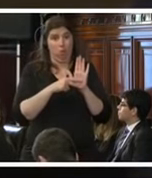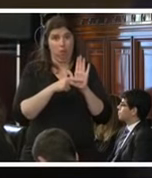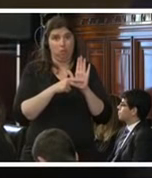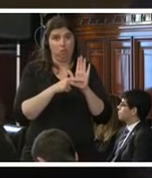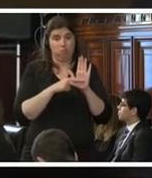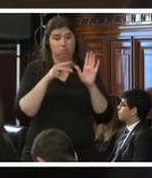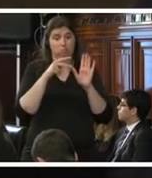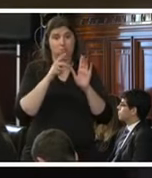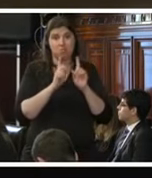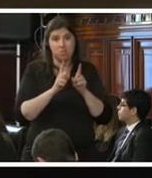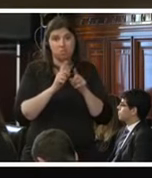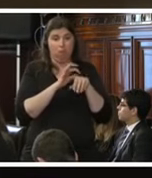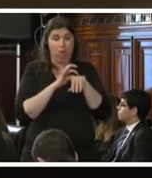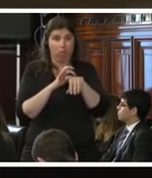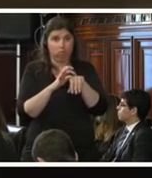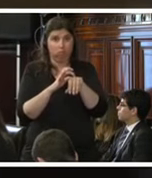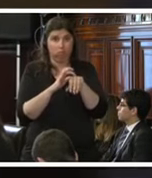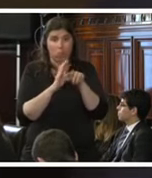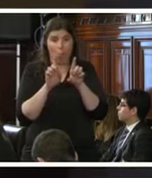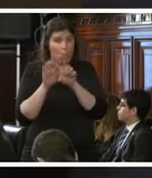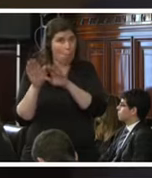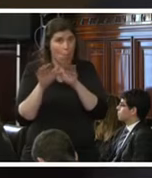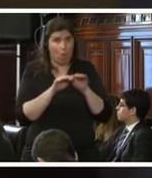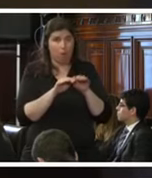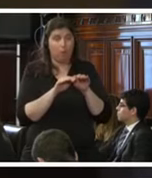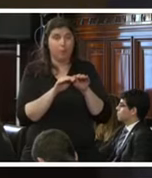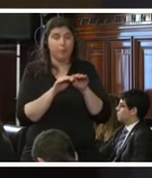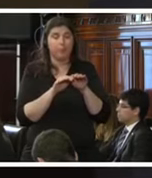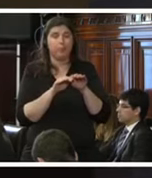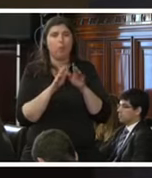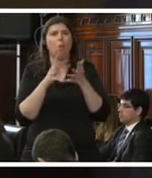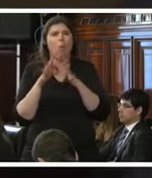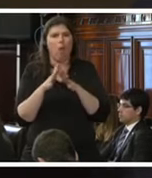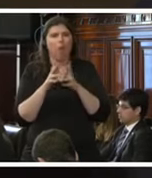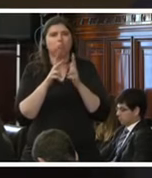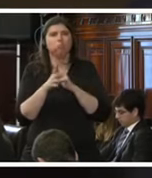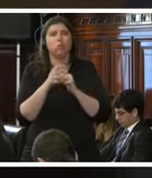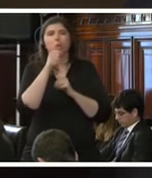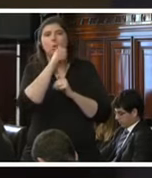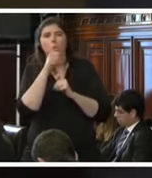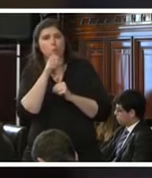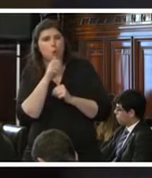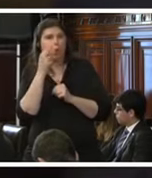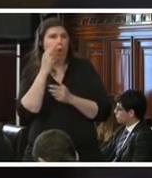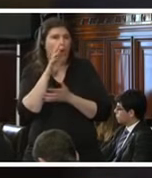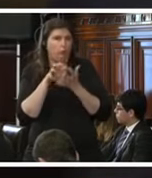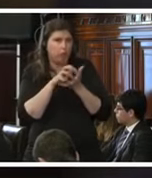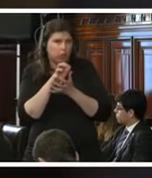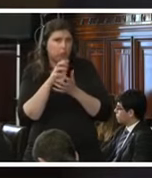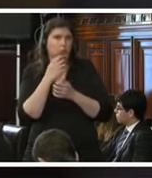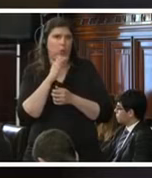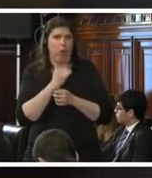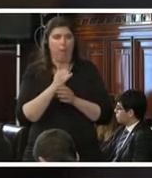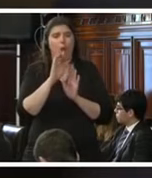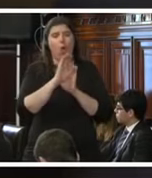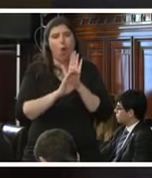orientación, y me refiero a aquellos que hacen a la solución de los conflictos, Código